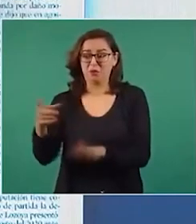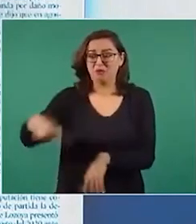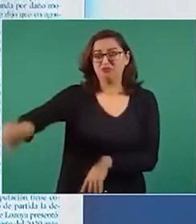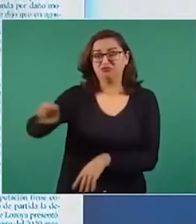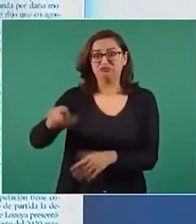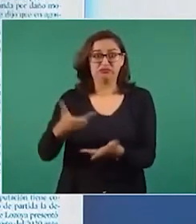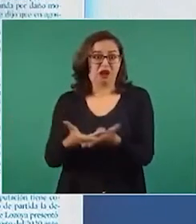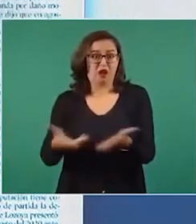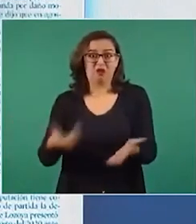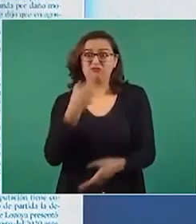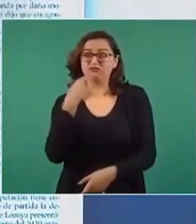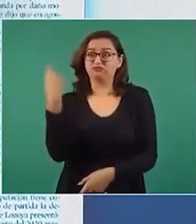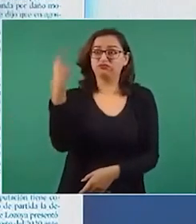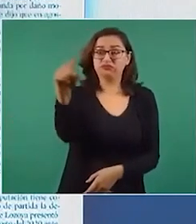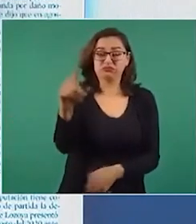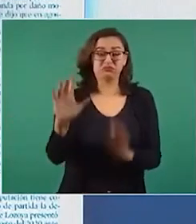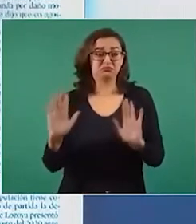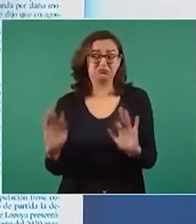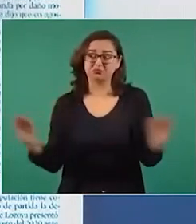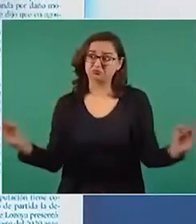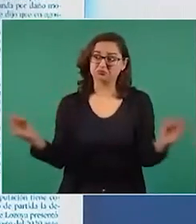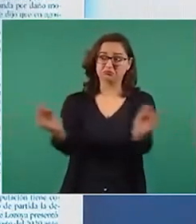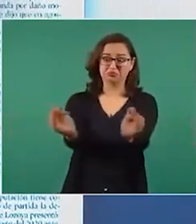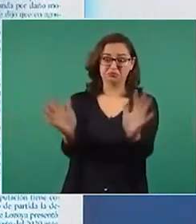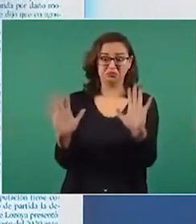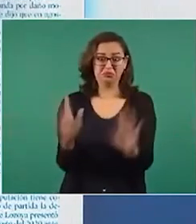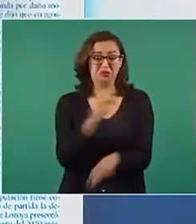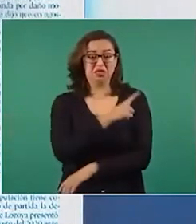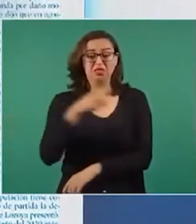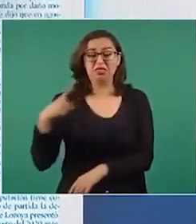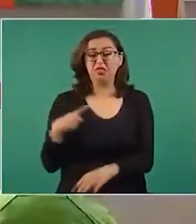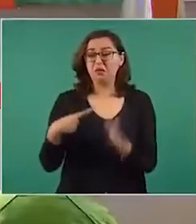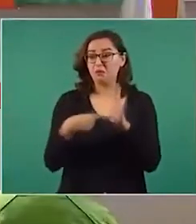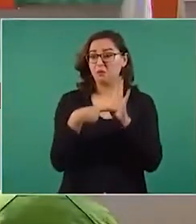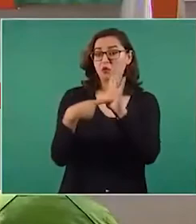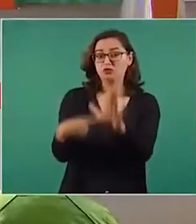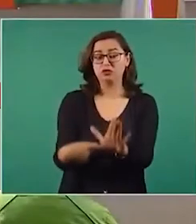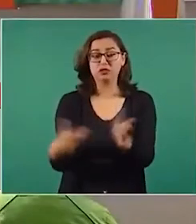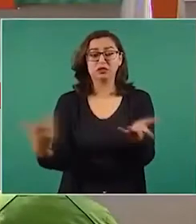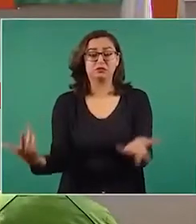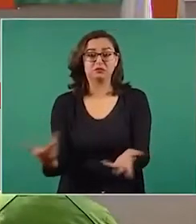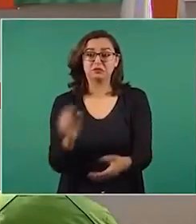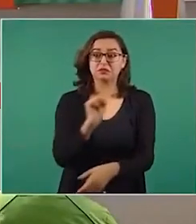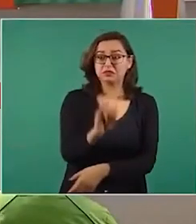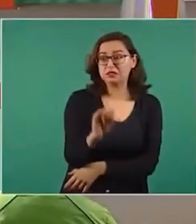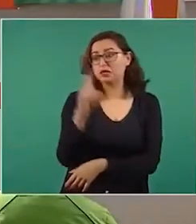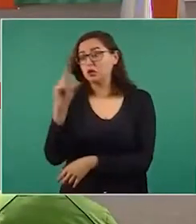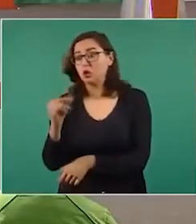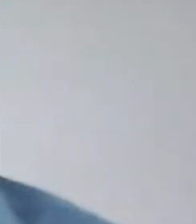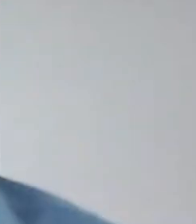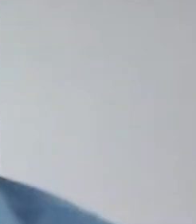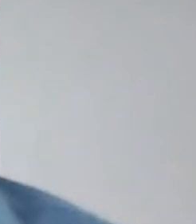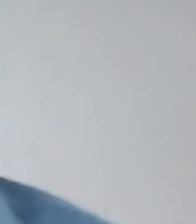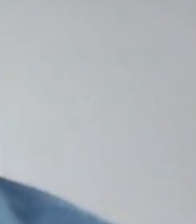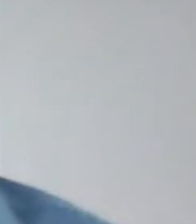No hay persecución en este gobierno.